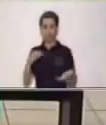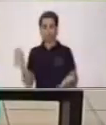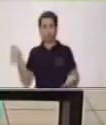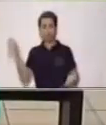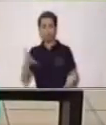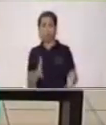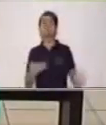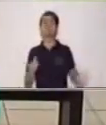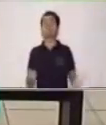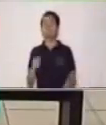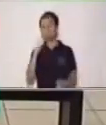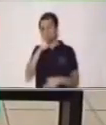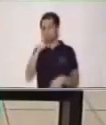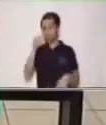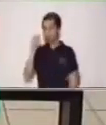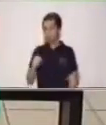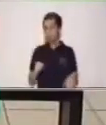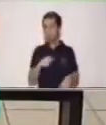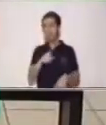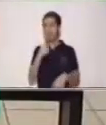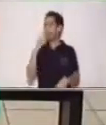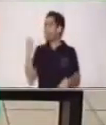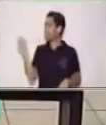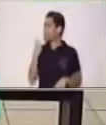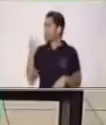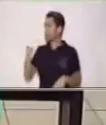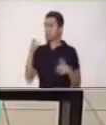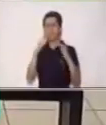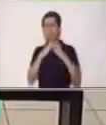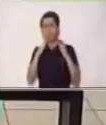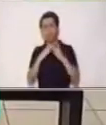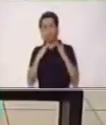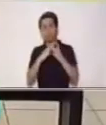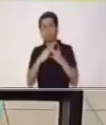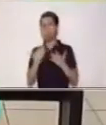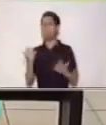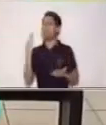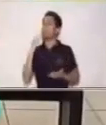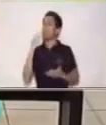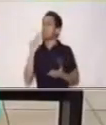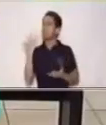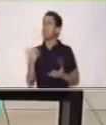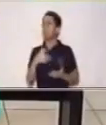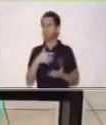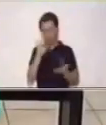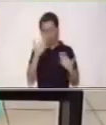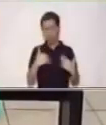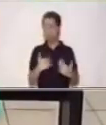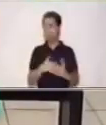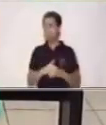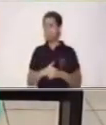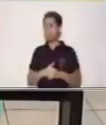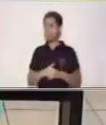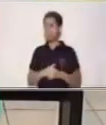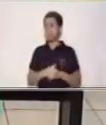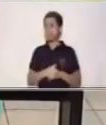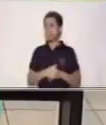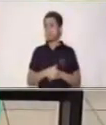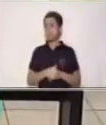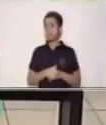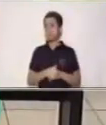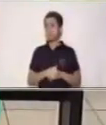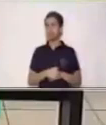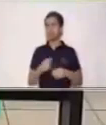siguiente. Puedes trabajar con tus hermanos en casa, con papá y con mamá, y vamos a hacer